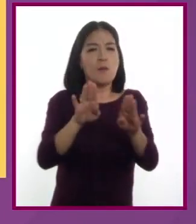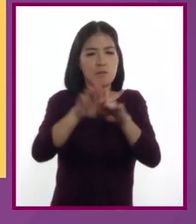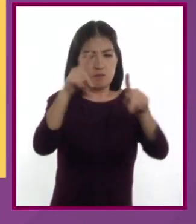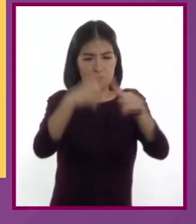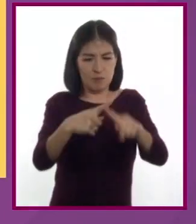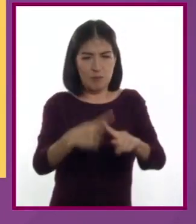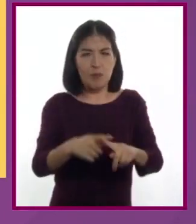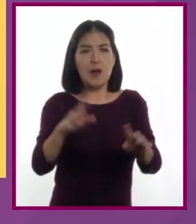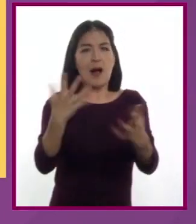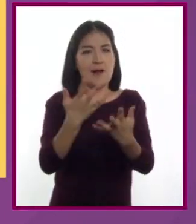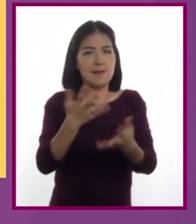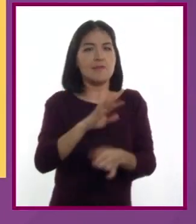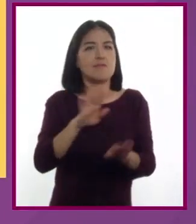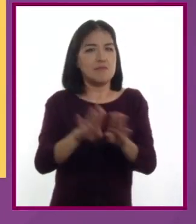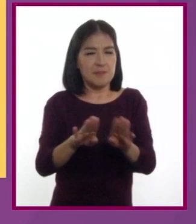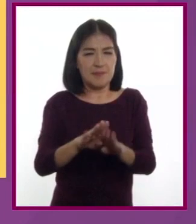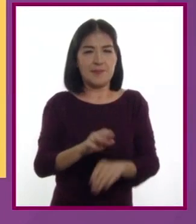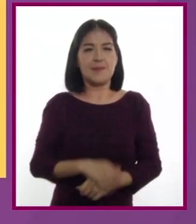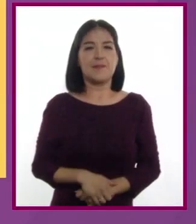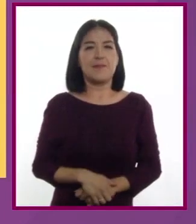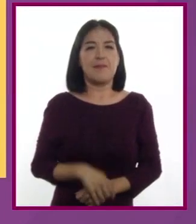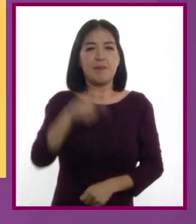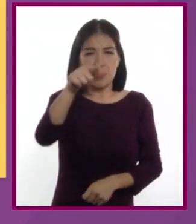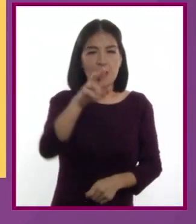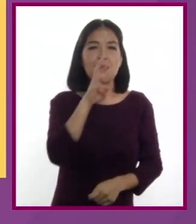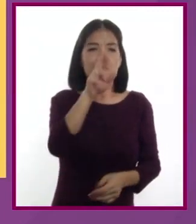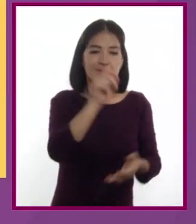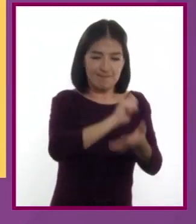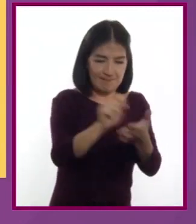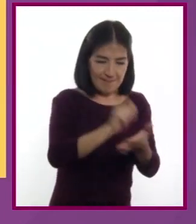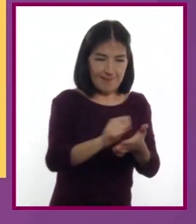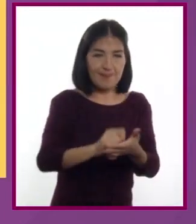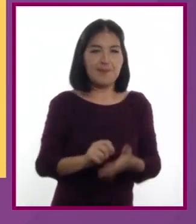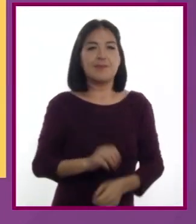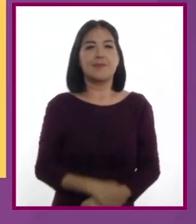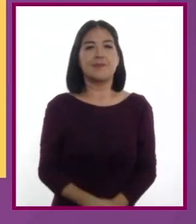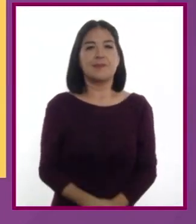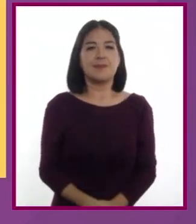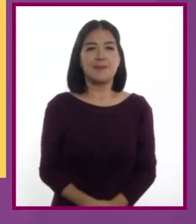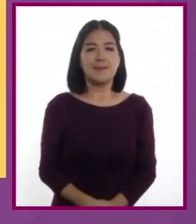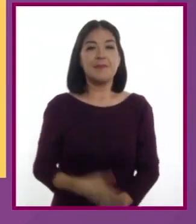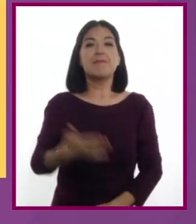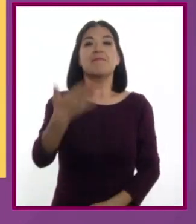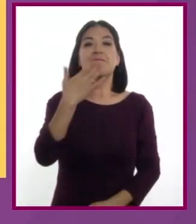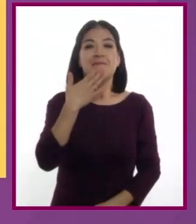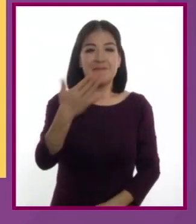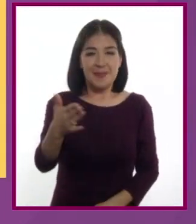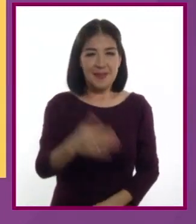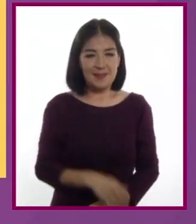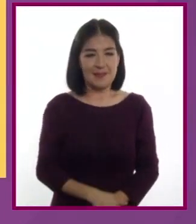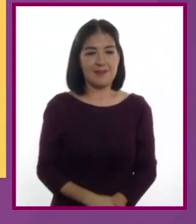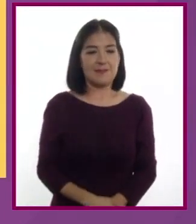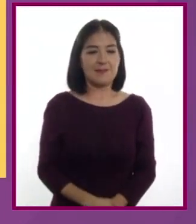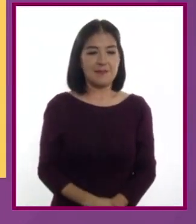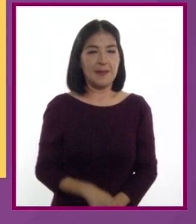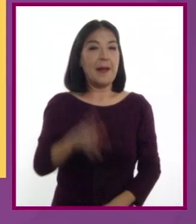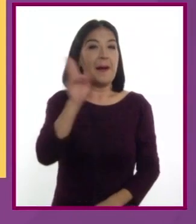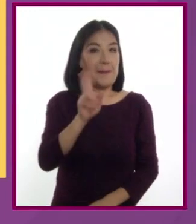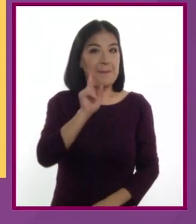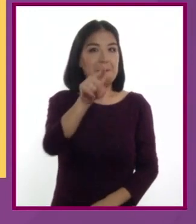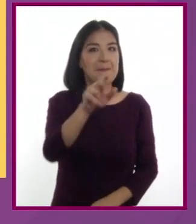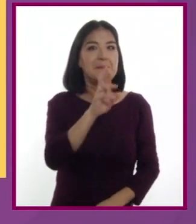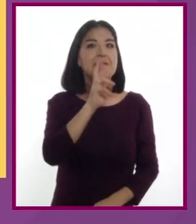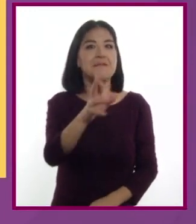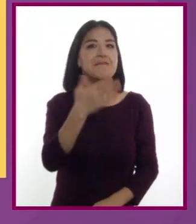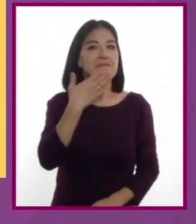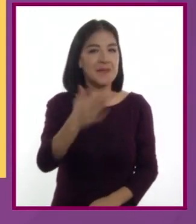la situación? Escriban sus respuestas. Muy bien, vamos a ver si estuvieron en lo